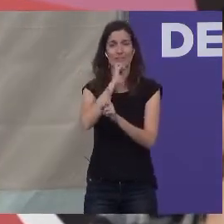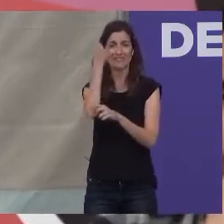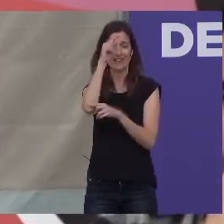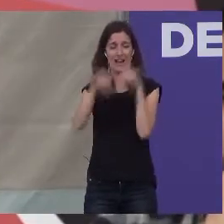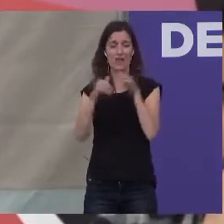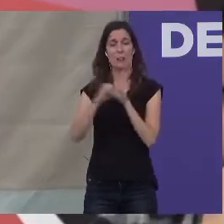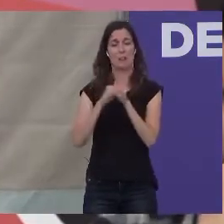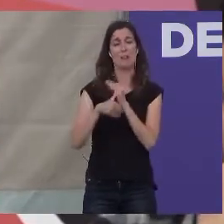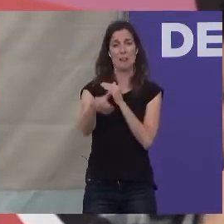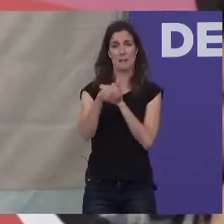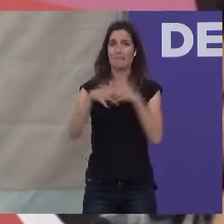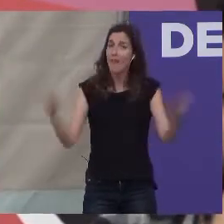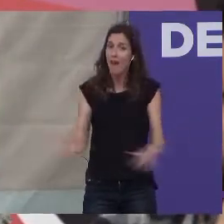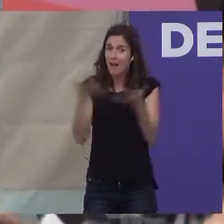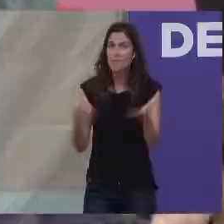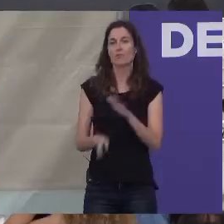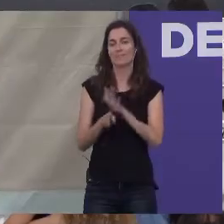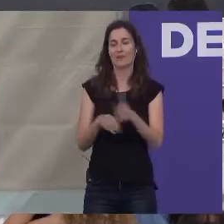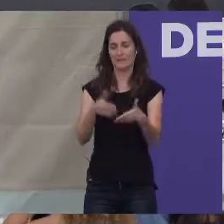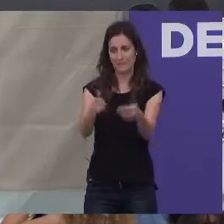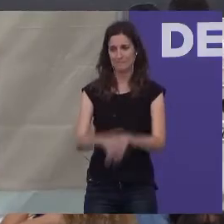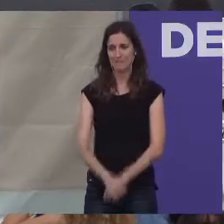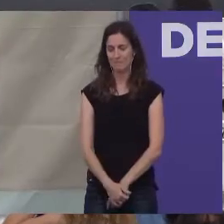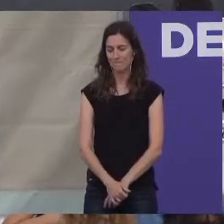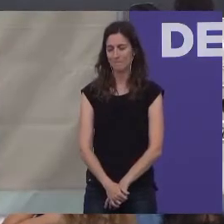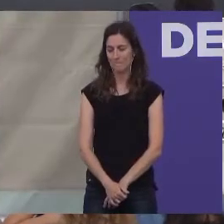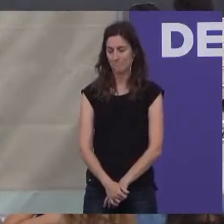cerca. Ánimo y adelante.